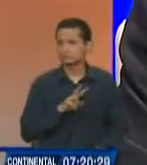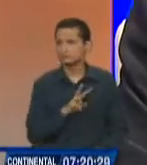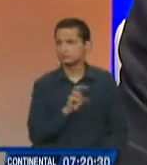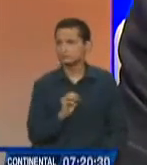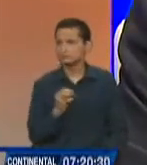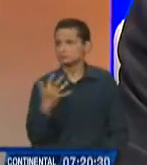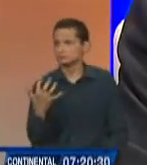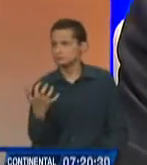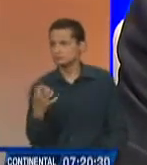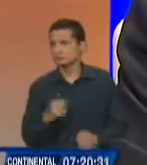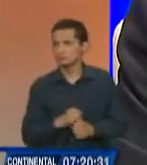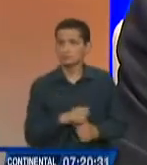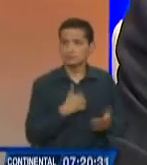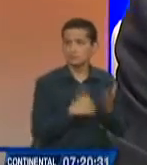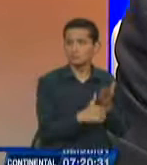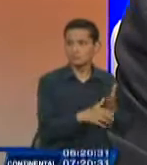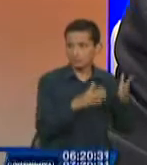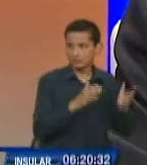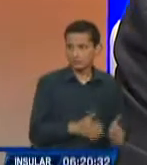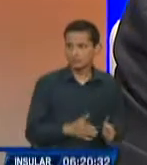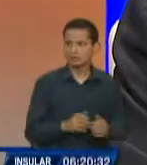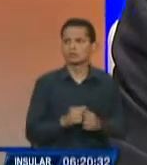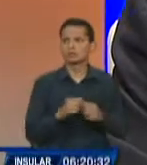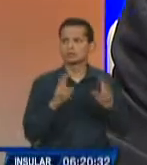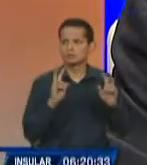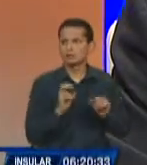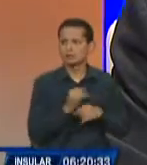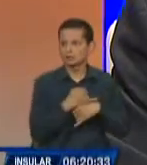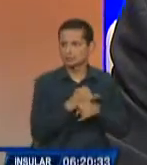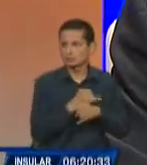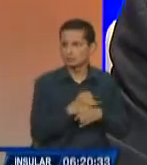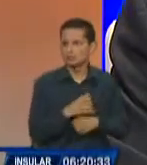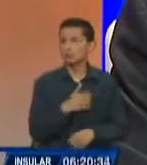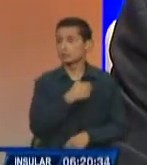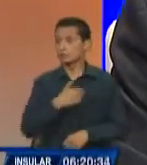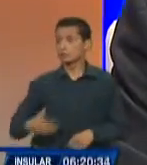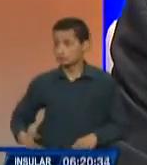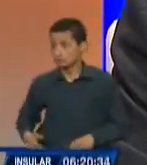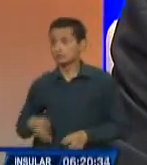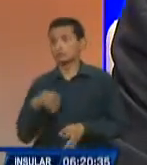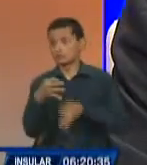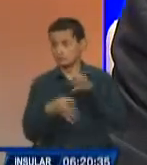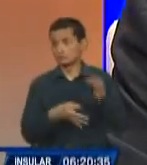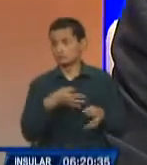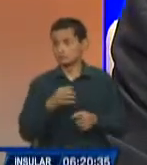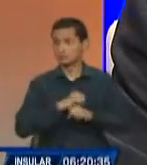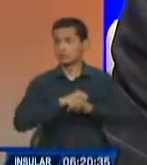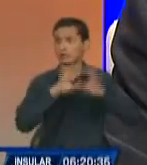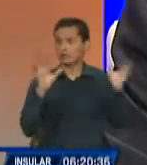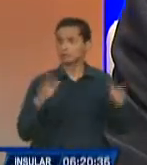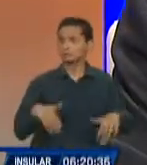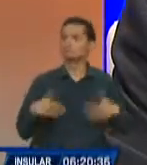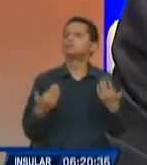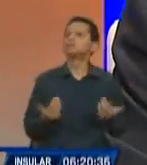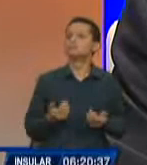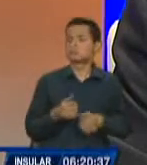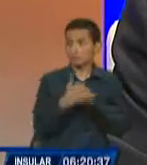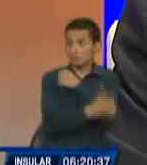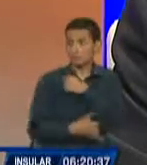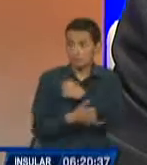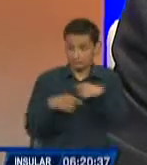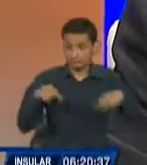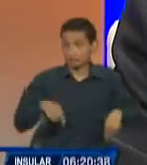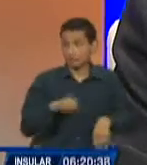Política Económica lo han presentado ampliamente. Es necesario también utilizar una herramienta de política comercial en un país dolarizado como el